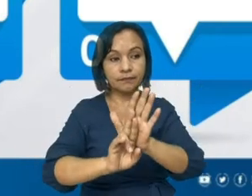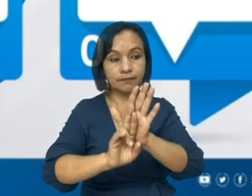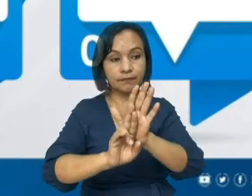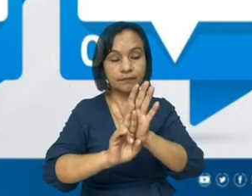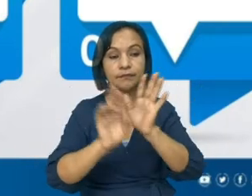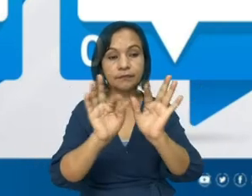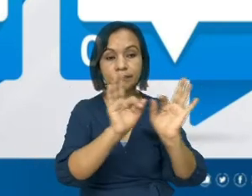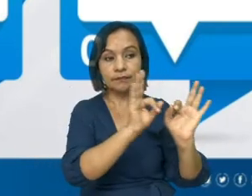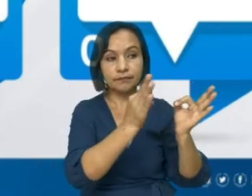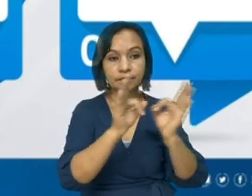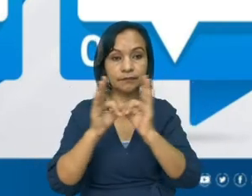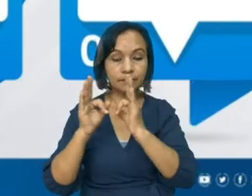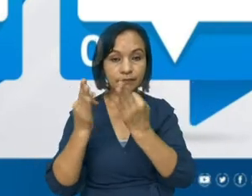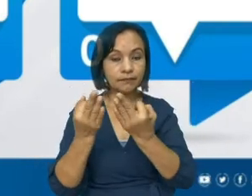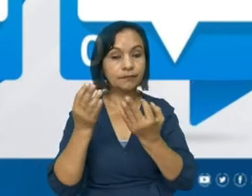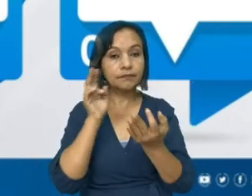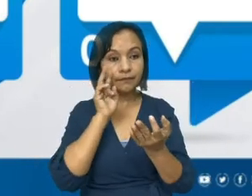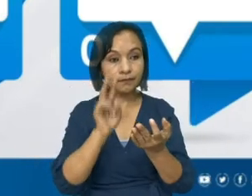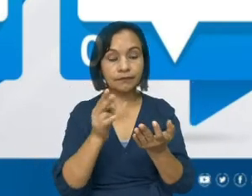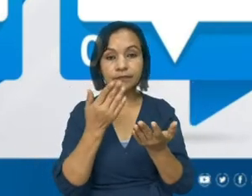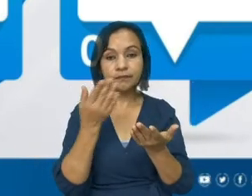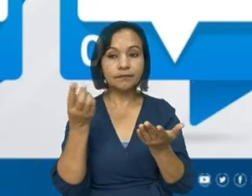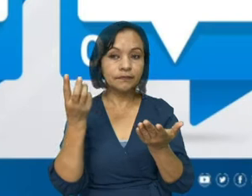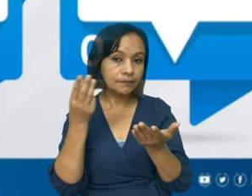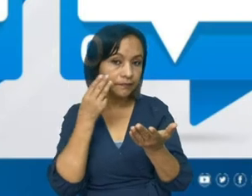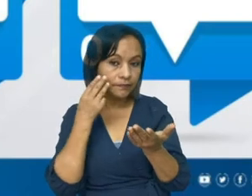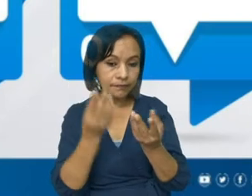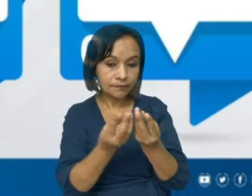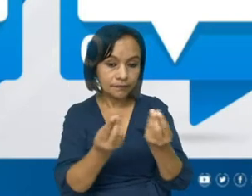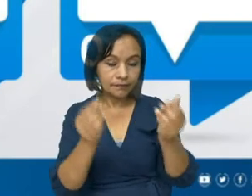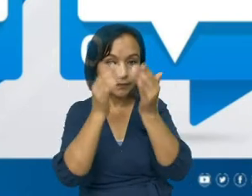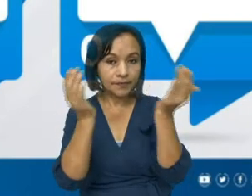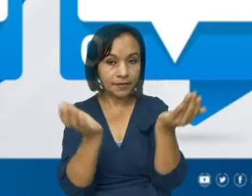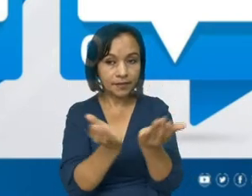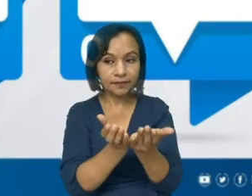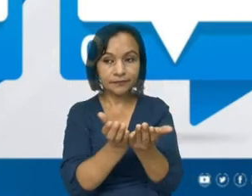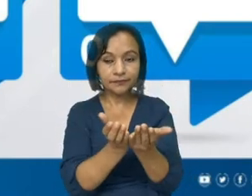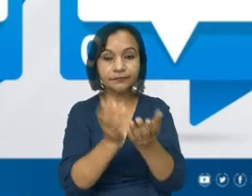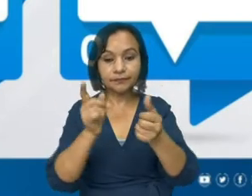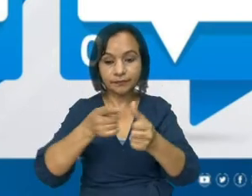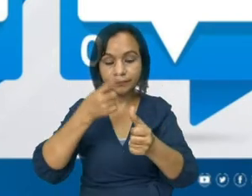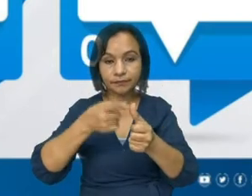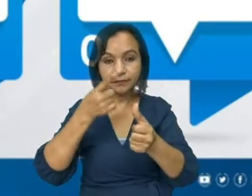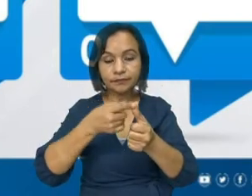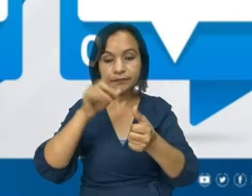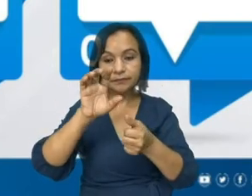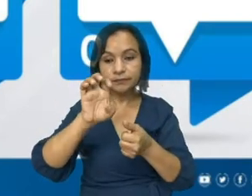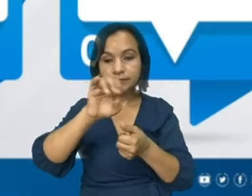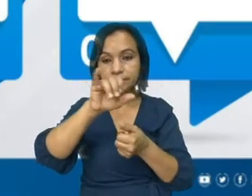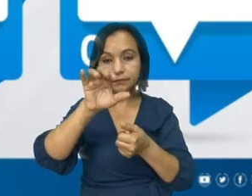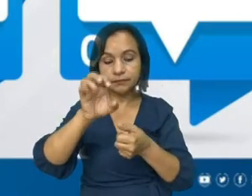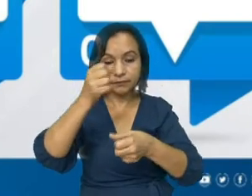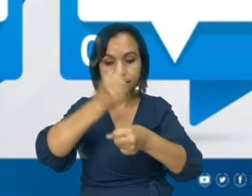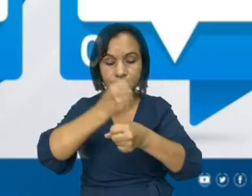de la familia, tomando en cuenta, por supuesto, la madre tierra. Okay. Nosotros en ese primer eje de